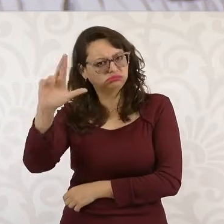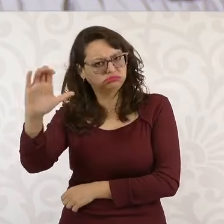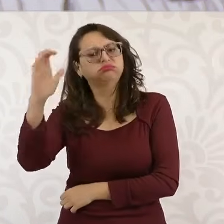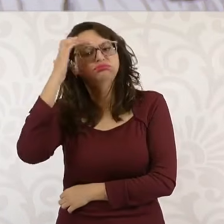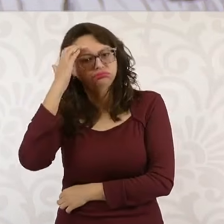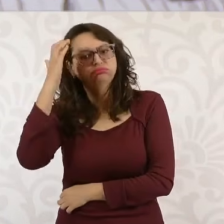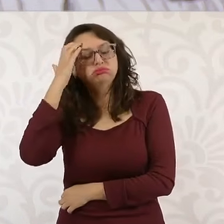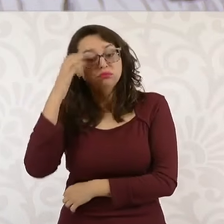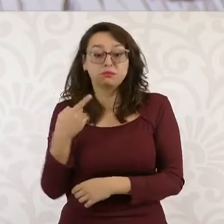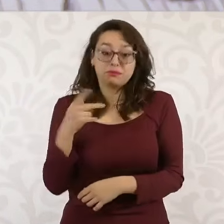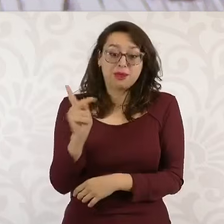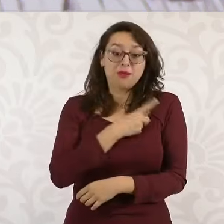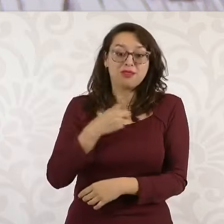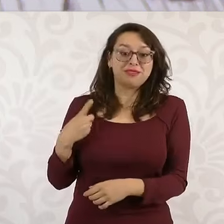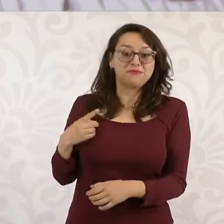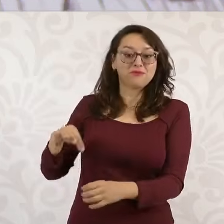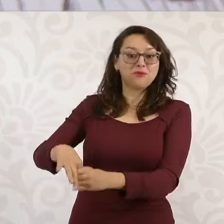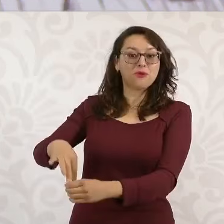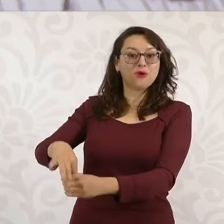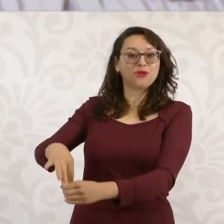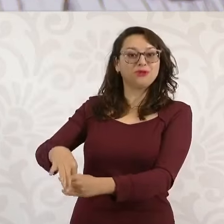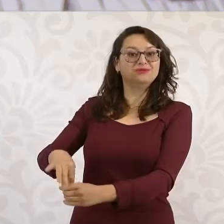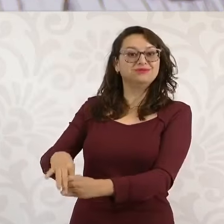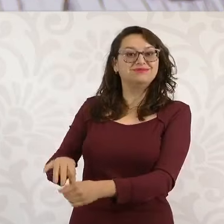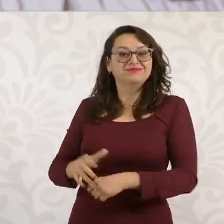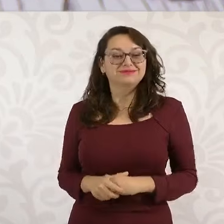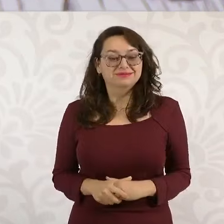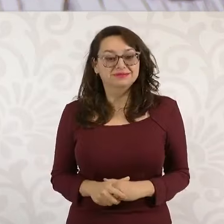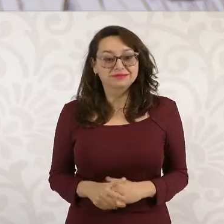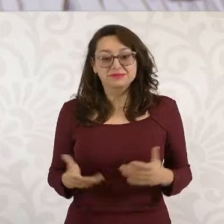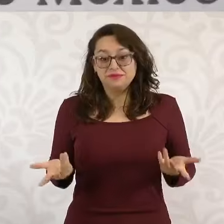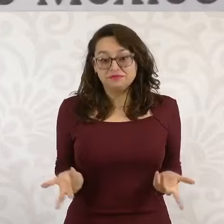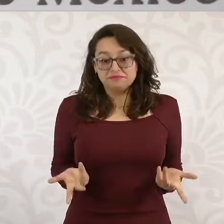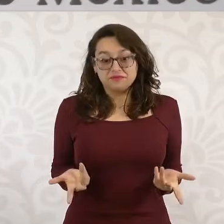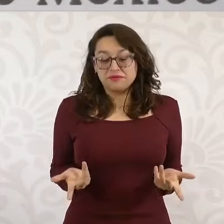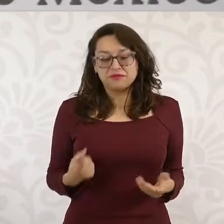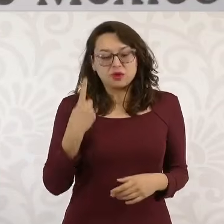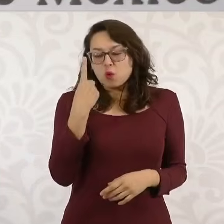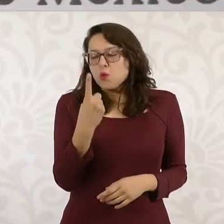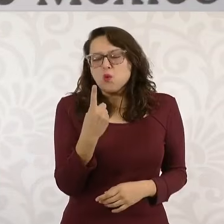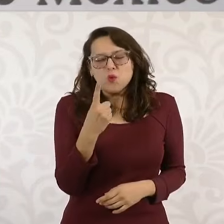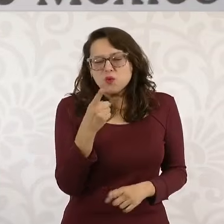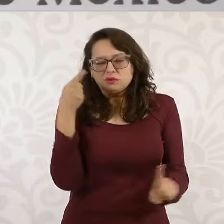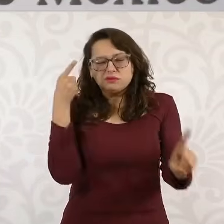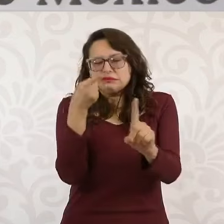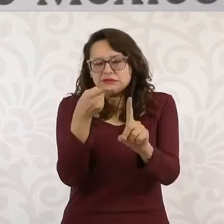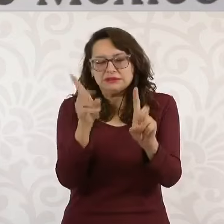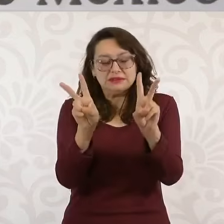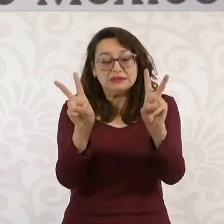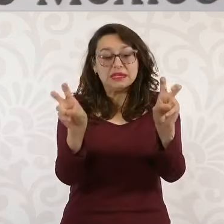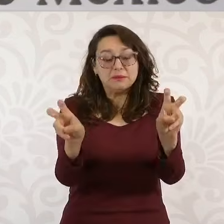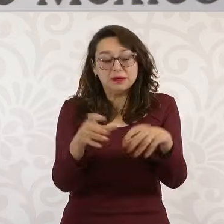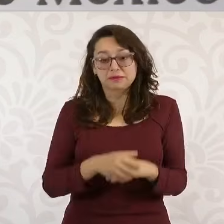de acuerdo con la votación que tienen en la elección. Solo que hay una cosa particular: